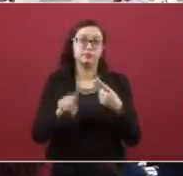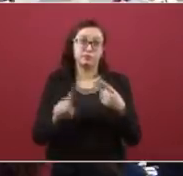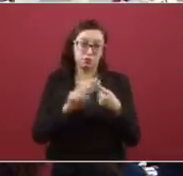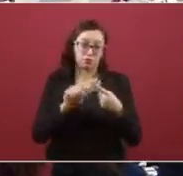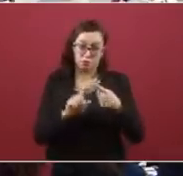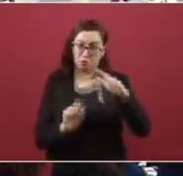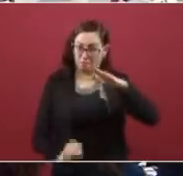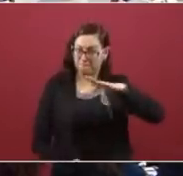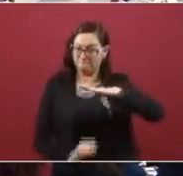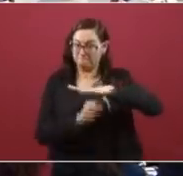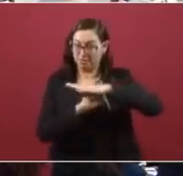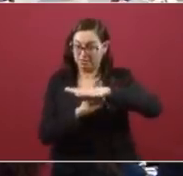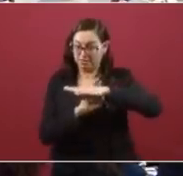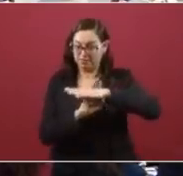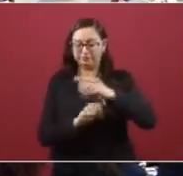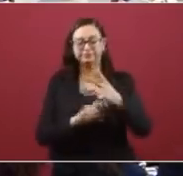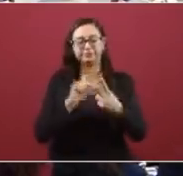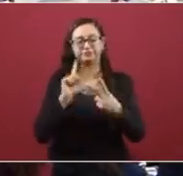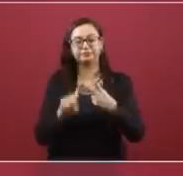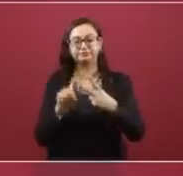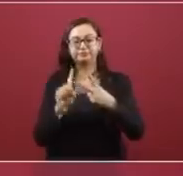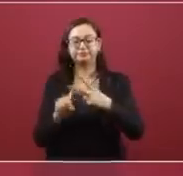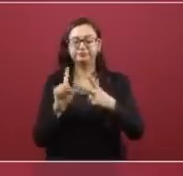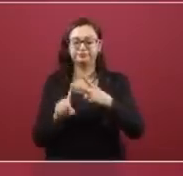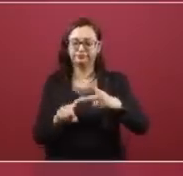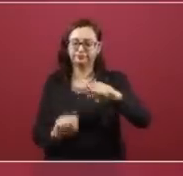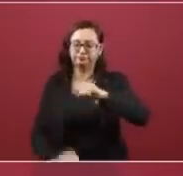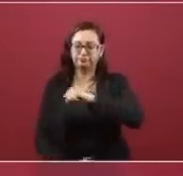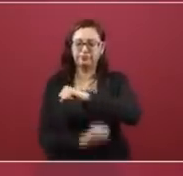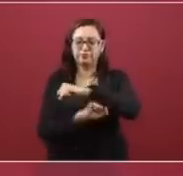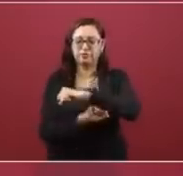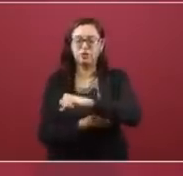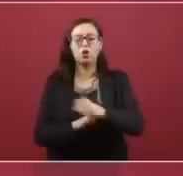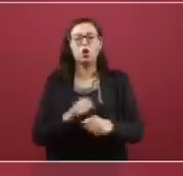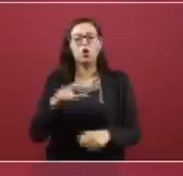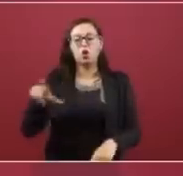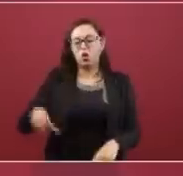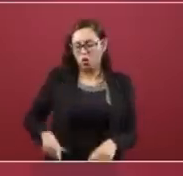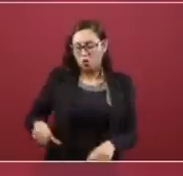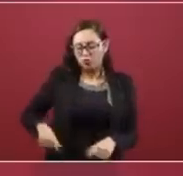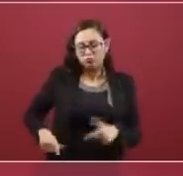eh una práctica de gobierno austero.